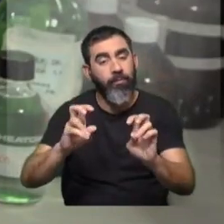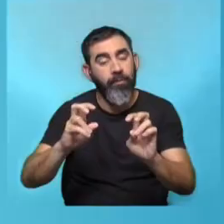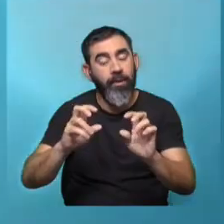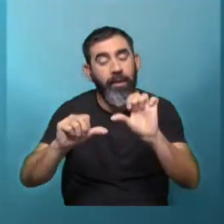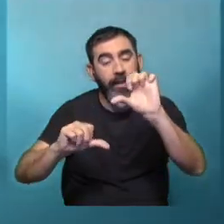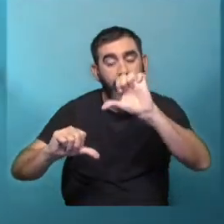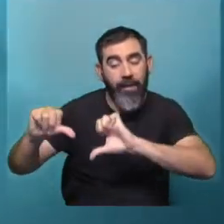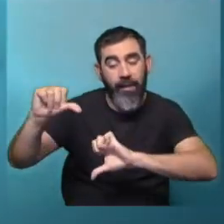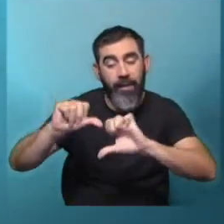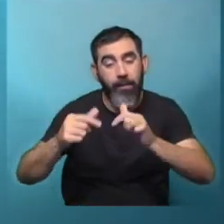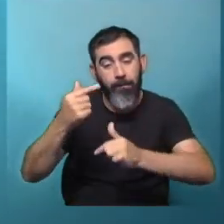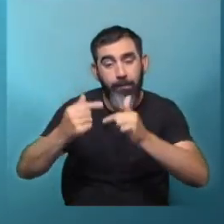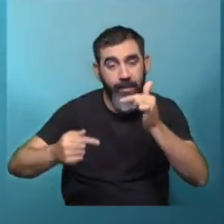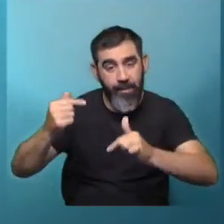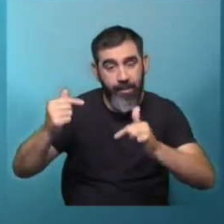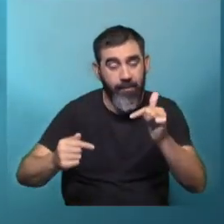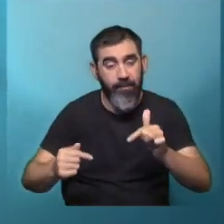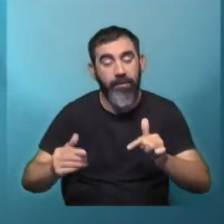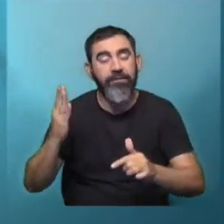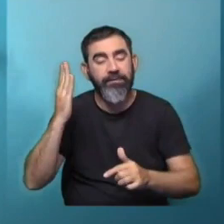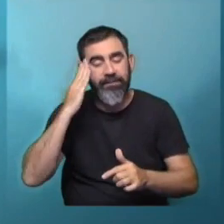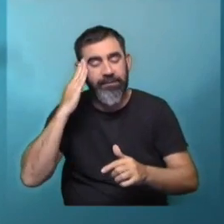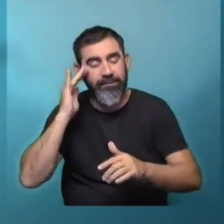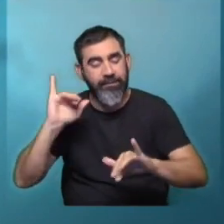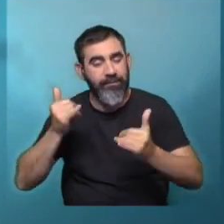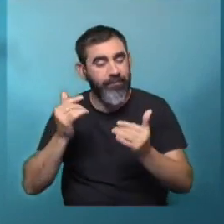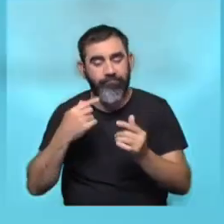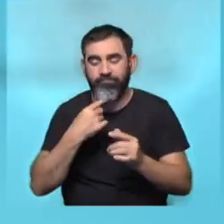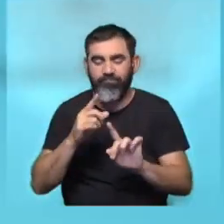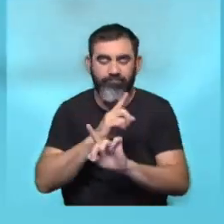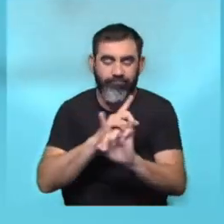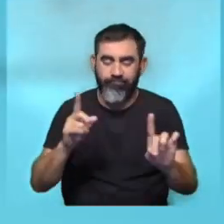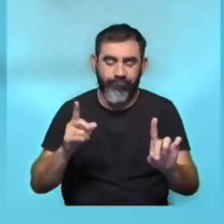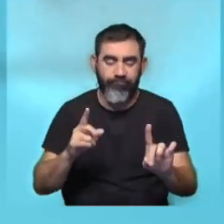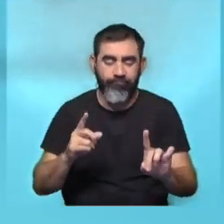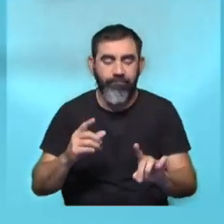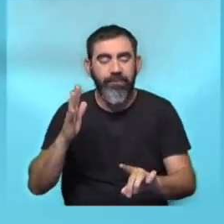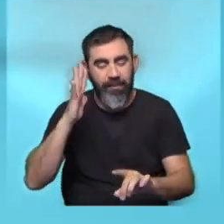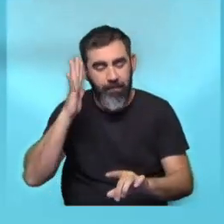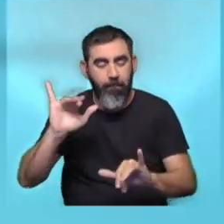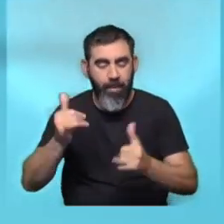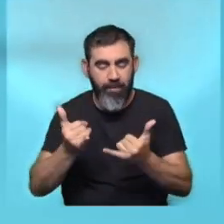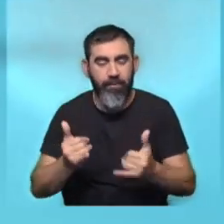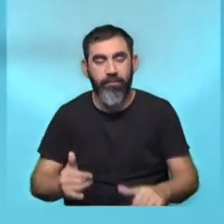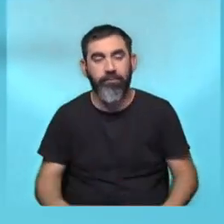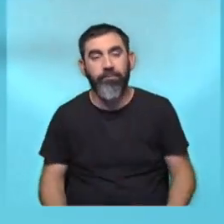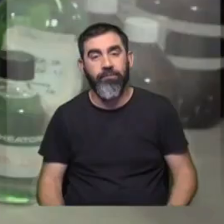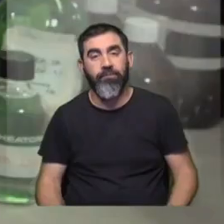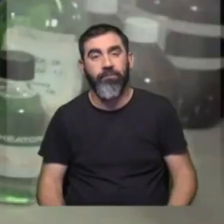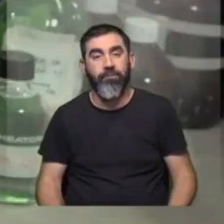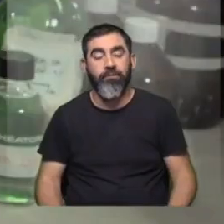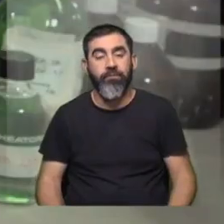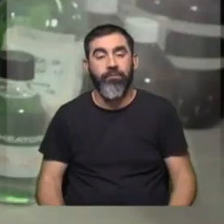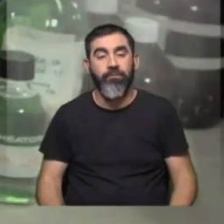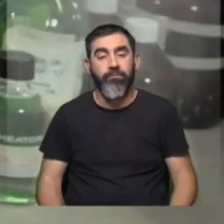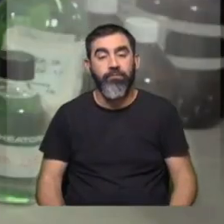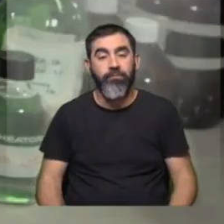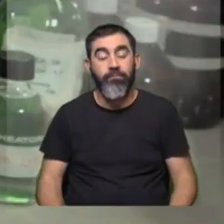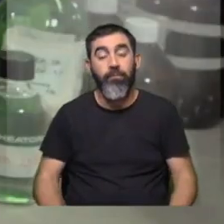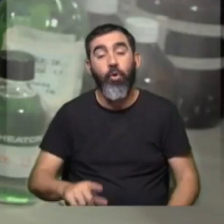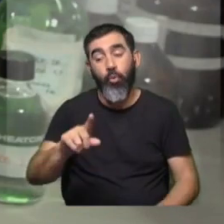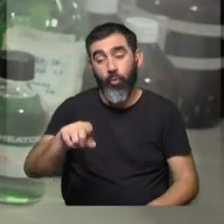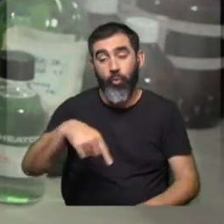química del componente, que ya sabíamos que no iba a ser capaz de atrapar a este radical libre. El